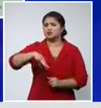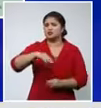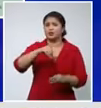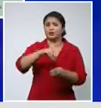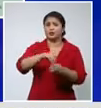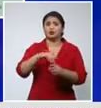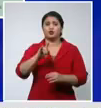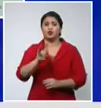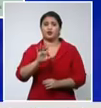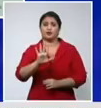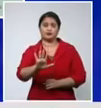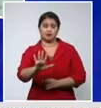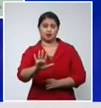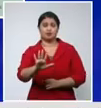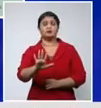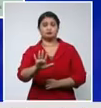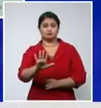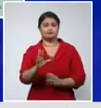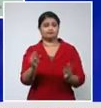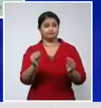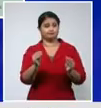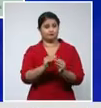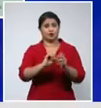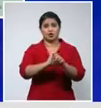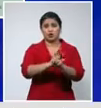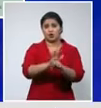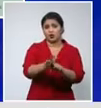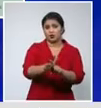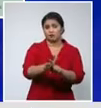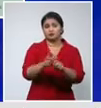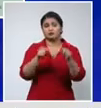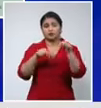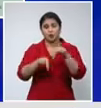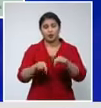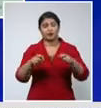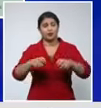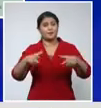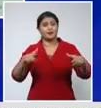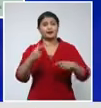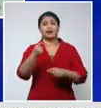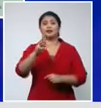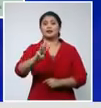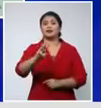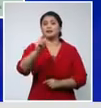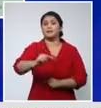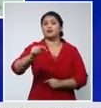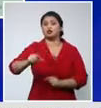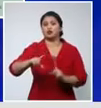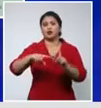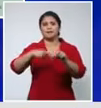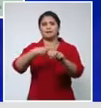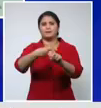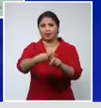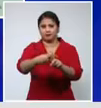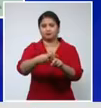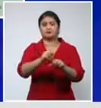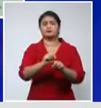casos autóctonos ayer, superior en 13 al día anterior, además con una dispersión que